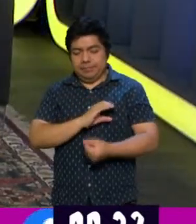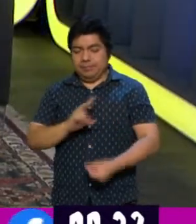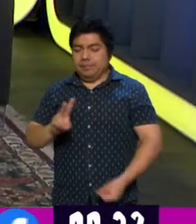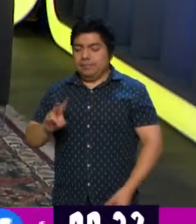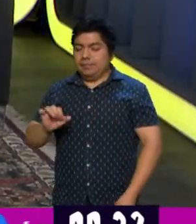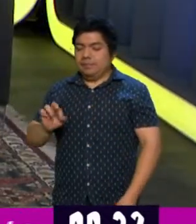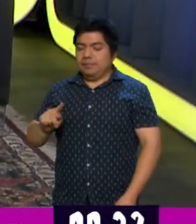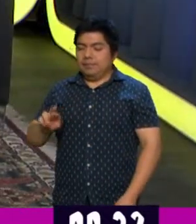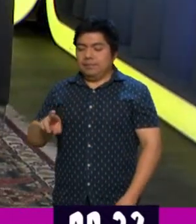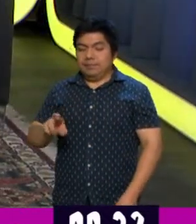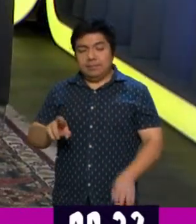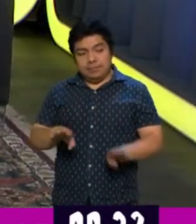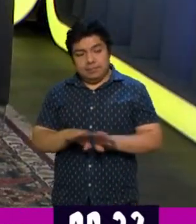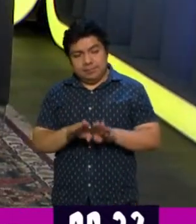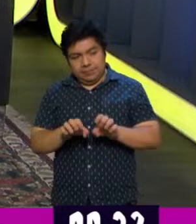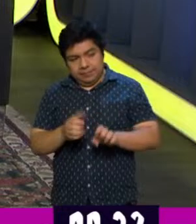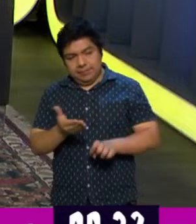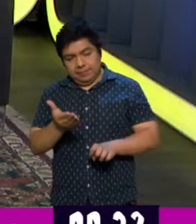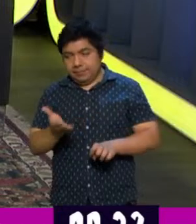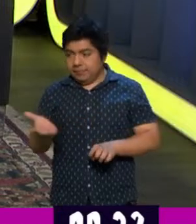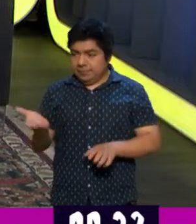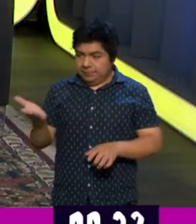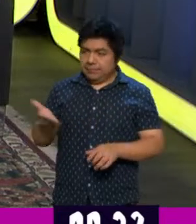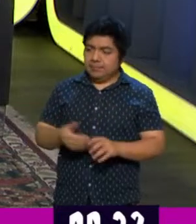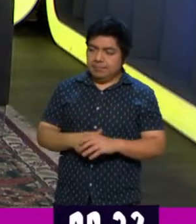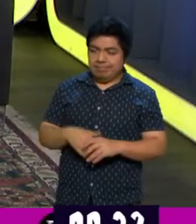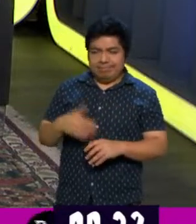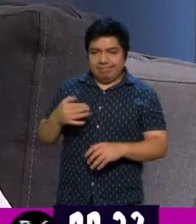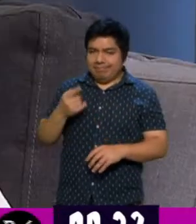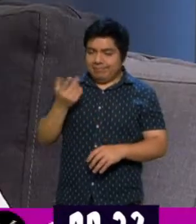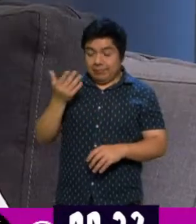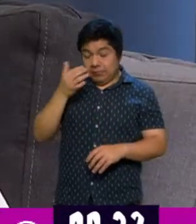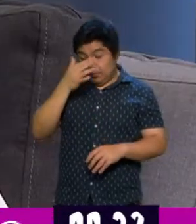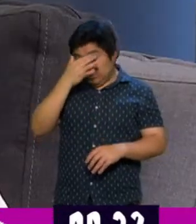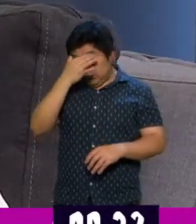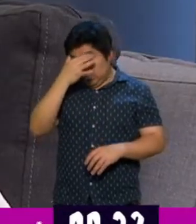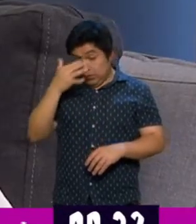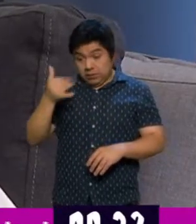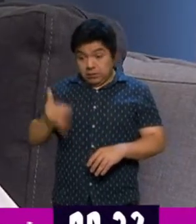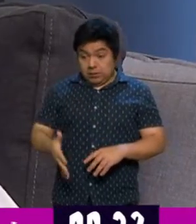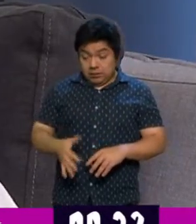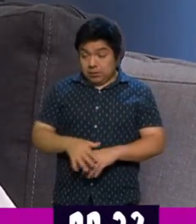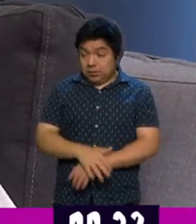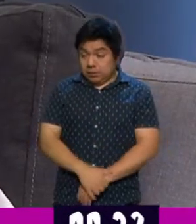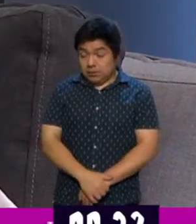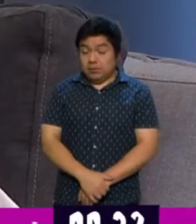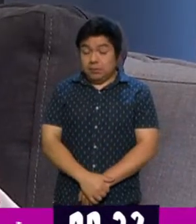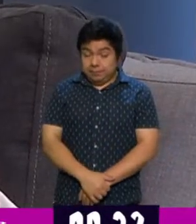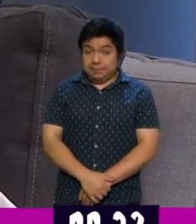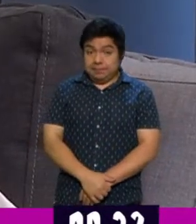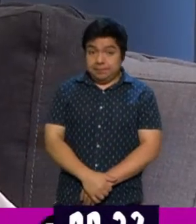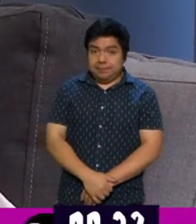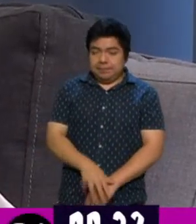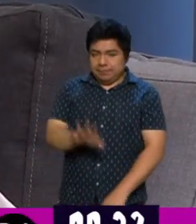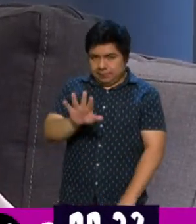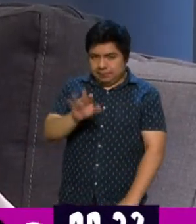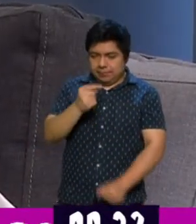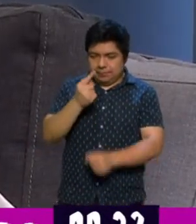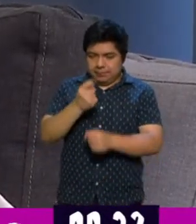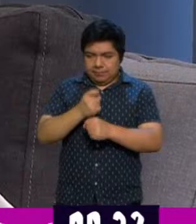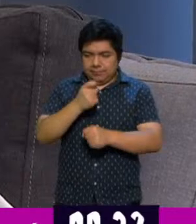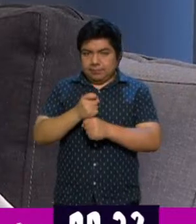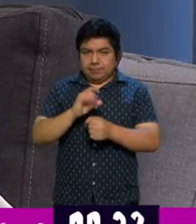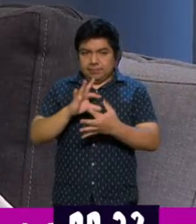Víctor. Oye, ¿Cómo estás, Víctor? ¿Cómo estás, Fer? Está muy canijo. A ver, Está muy canijo. Mira, quiero yo oír creo, tus lo primero impresiones. que hay que decir